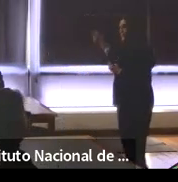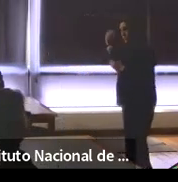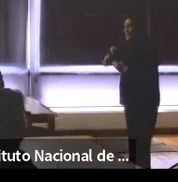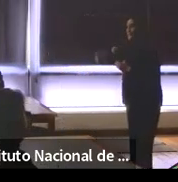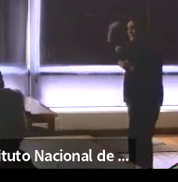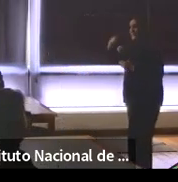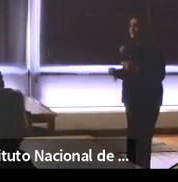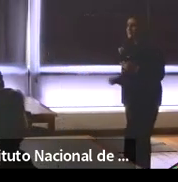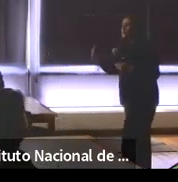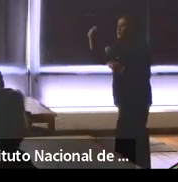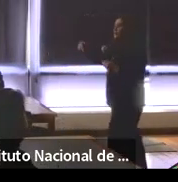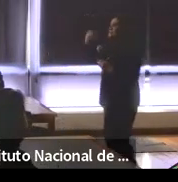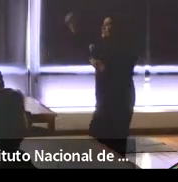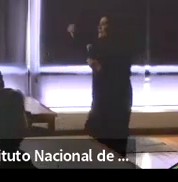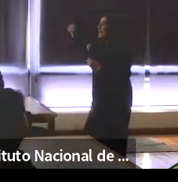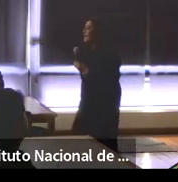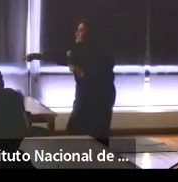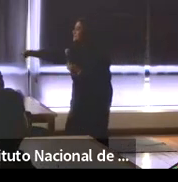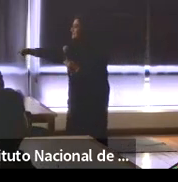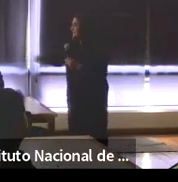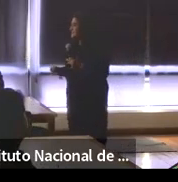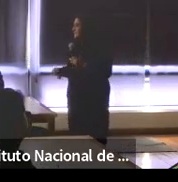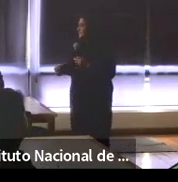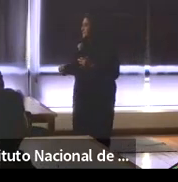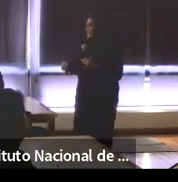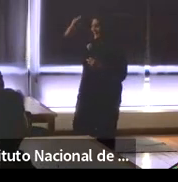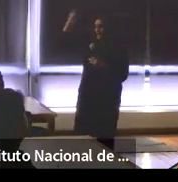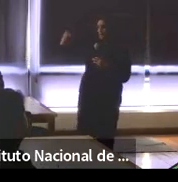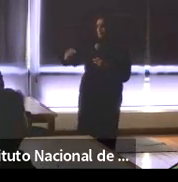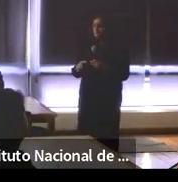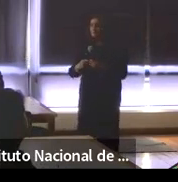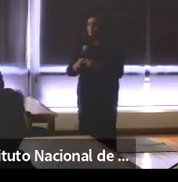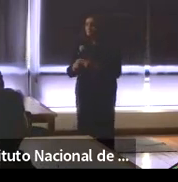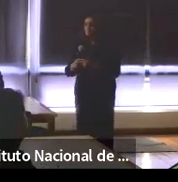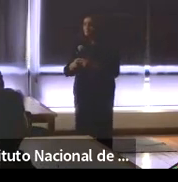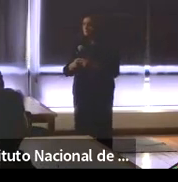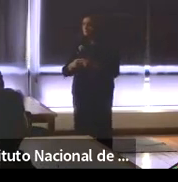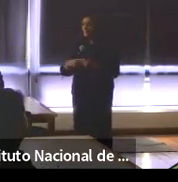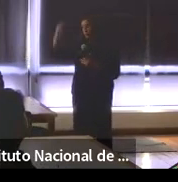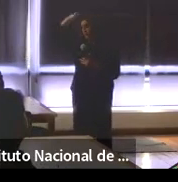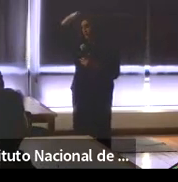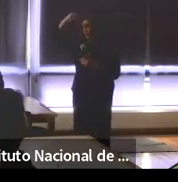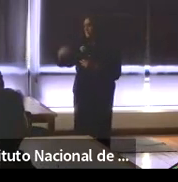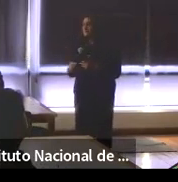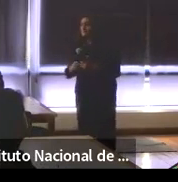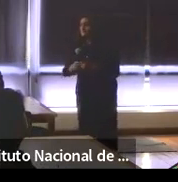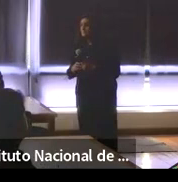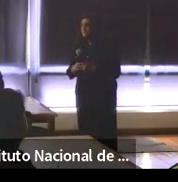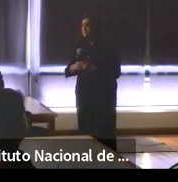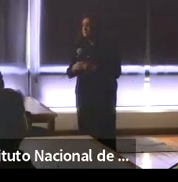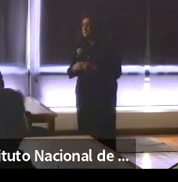cuando pierdes Te sientes mal porque no fuiste capaz de ganar es lo que te